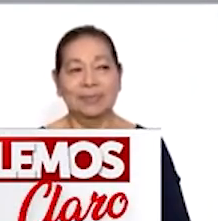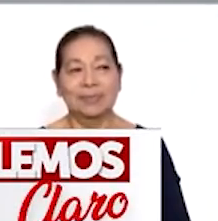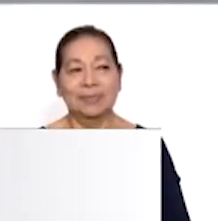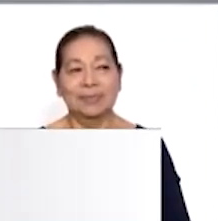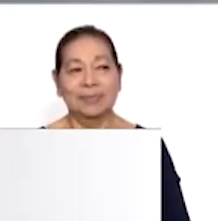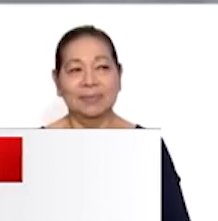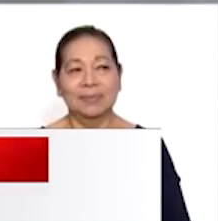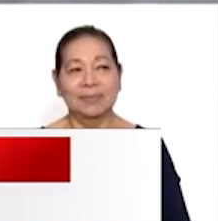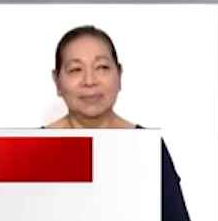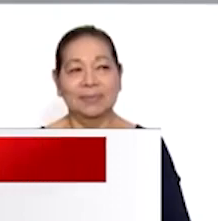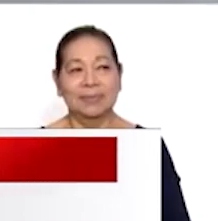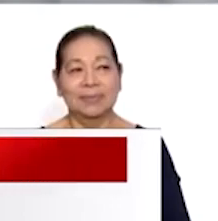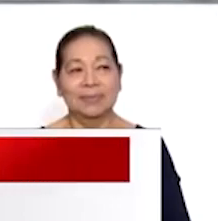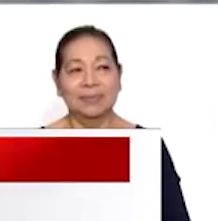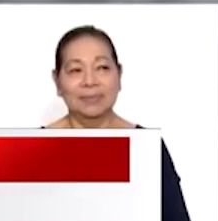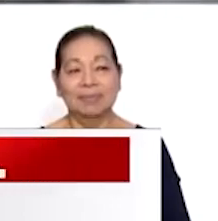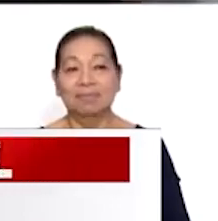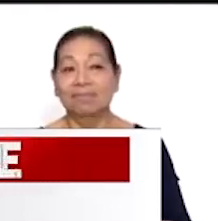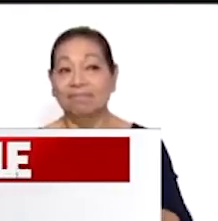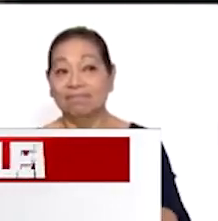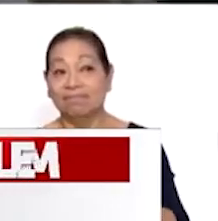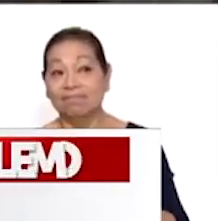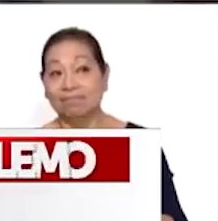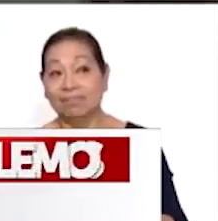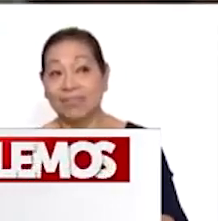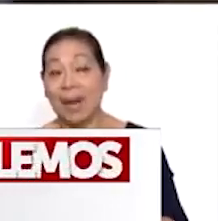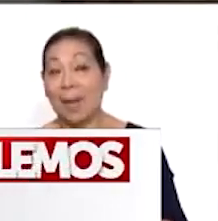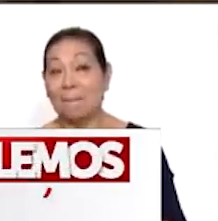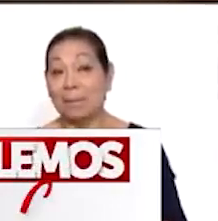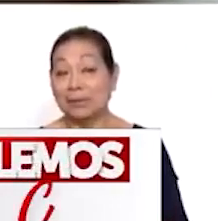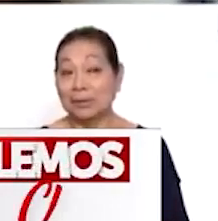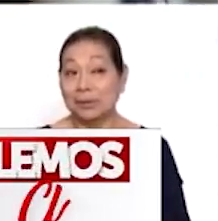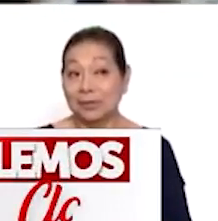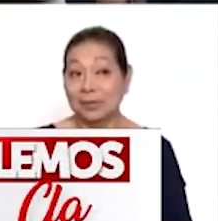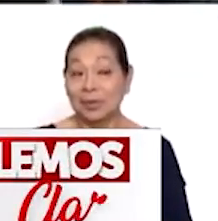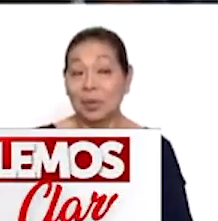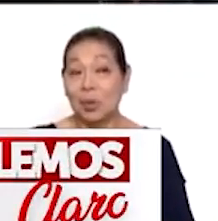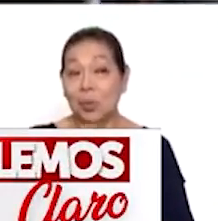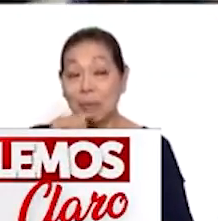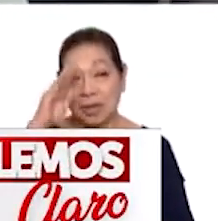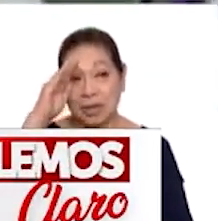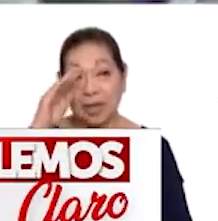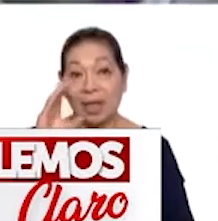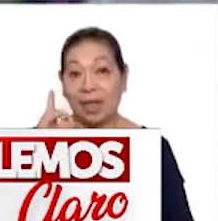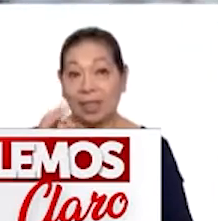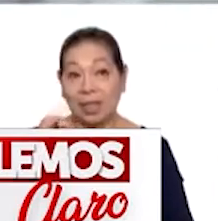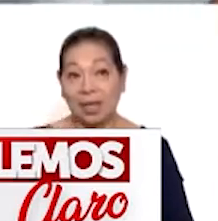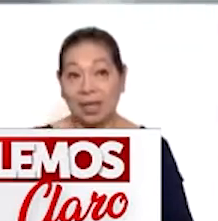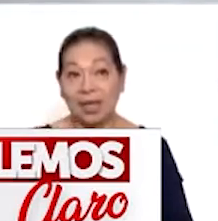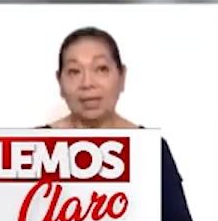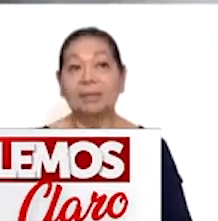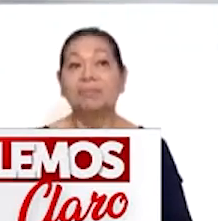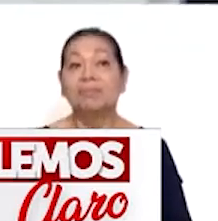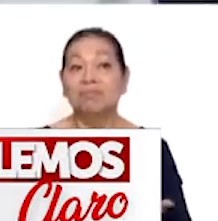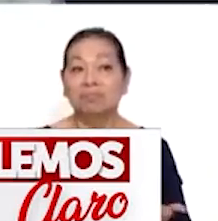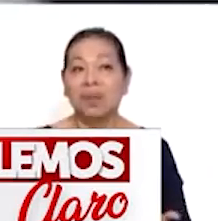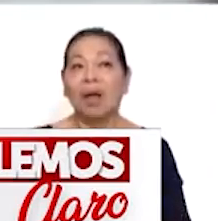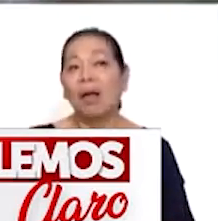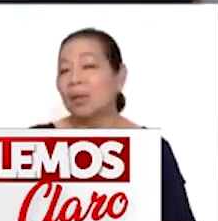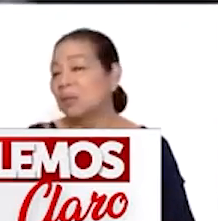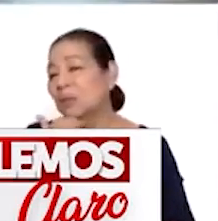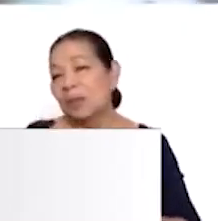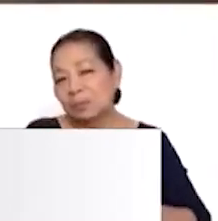unir, que podemos... Lima, ¿no? Lima ya demostró que puede hacerlo. Porque ya lo hemos hecho.